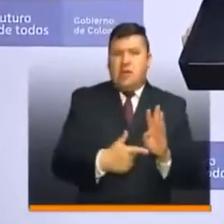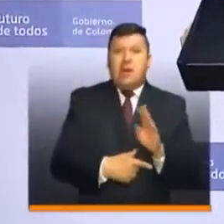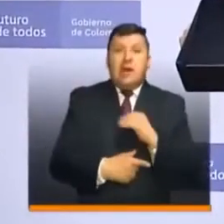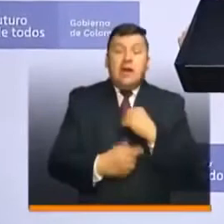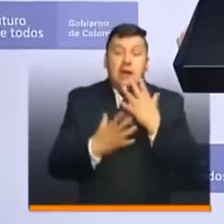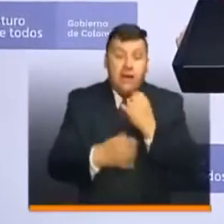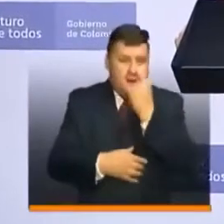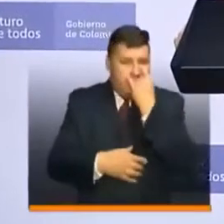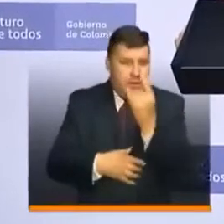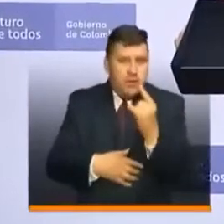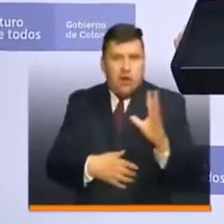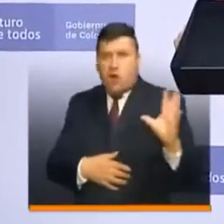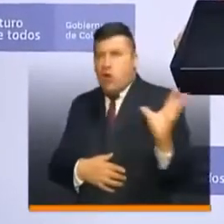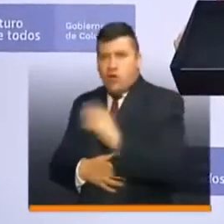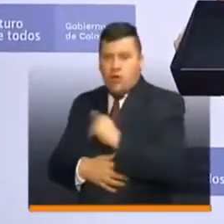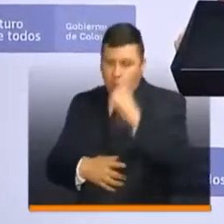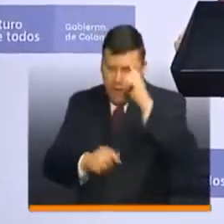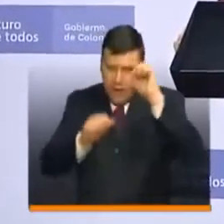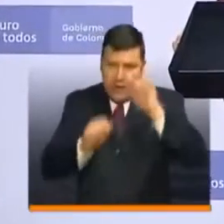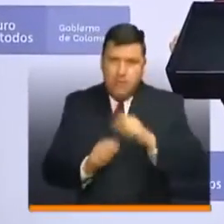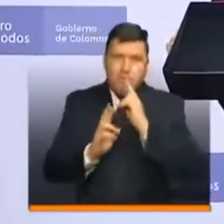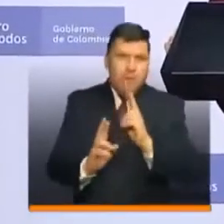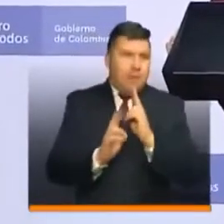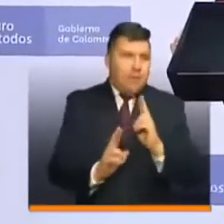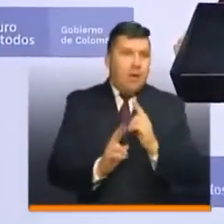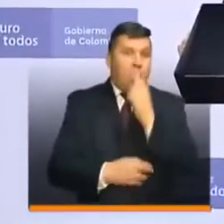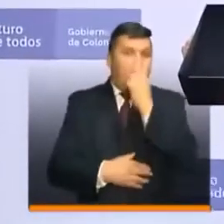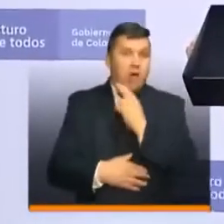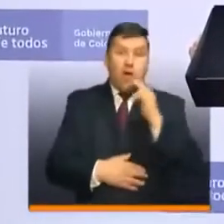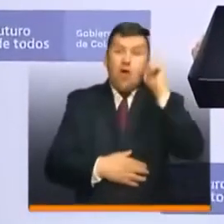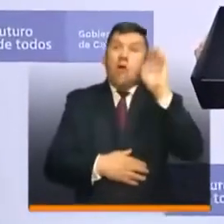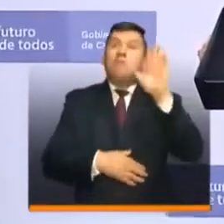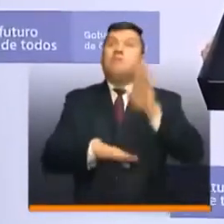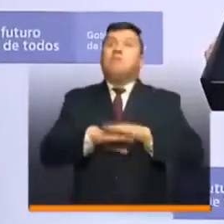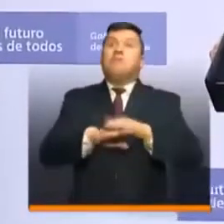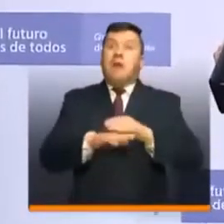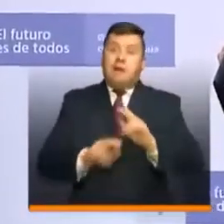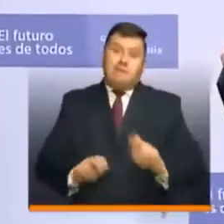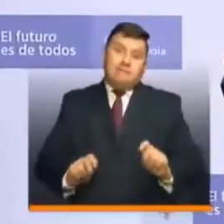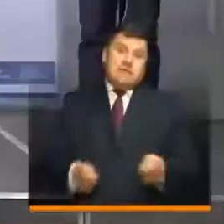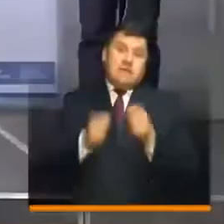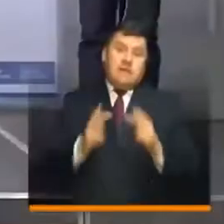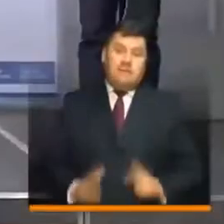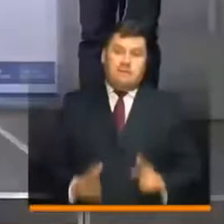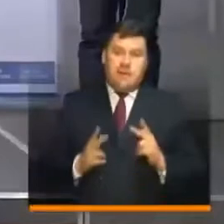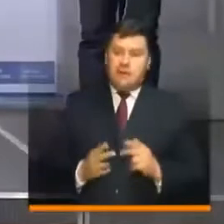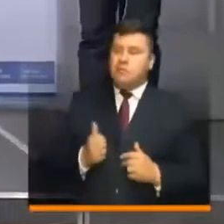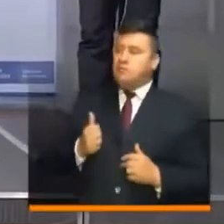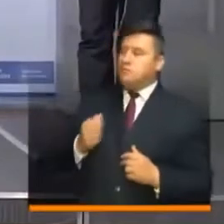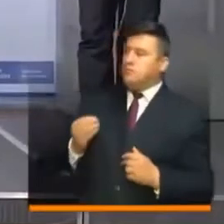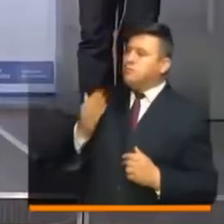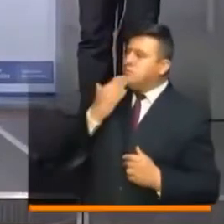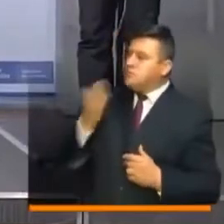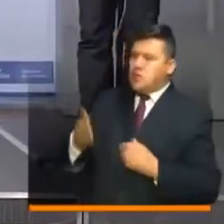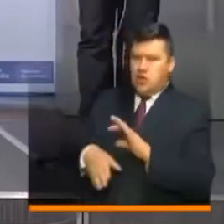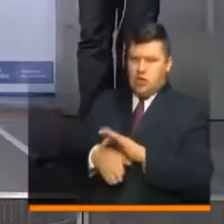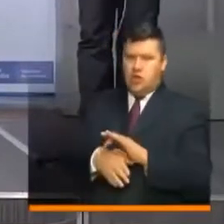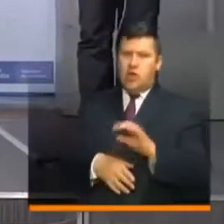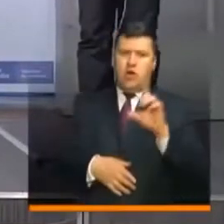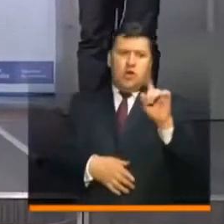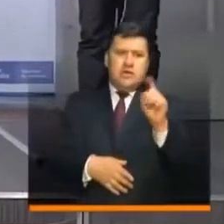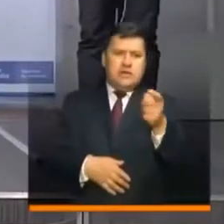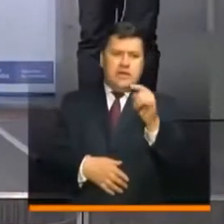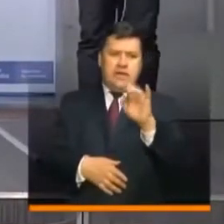interés de que entre todos seamos capaces de responder a ese compromiso de proteger vidas humanas bueno muchas gracias yo le pediría el doctor luís díaz en